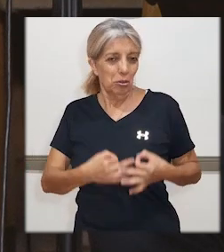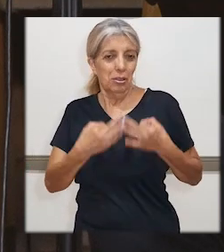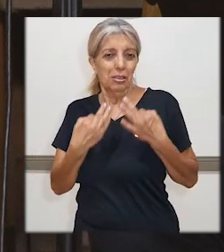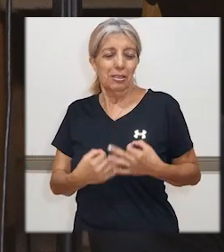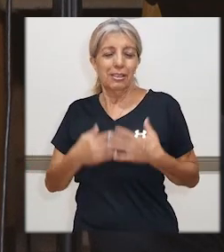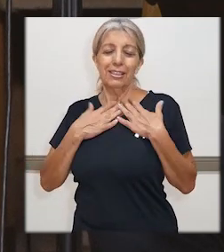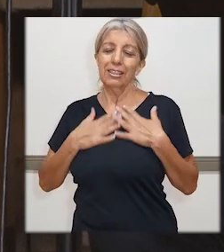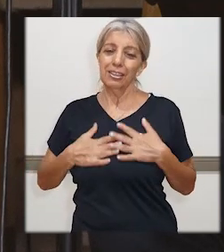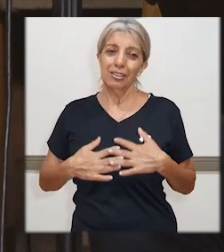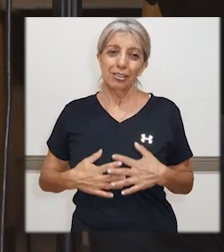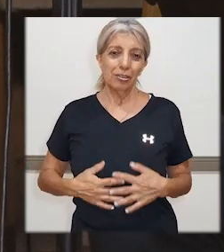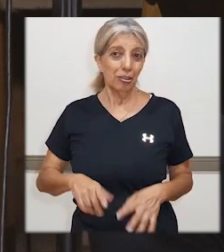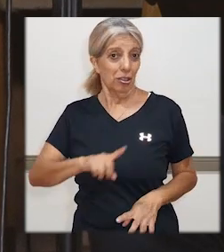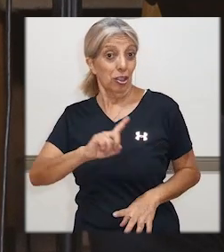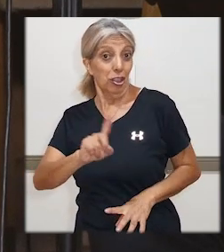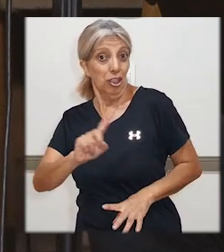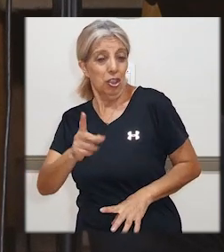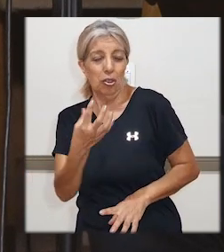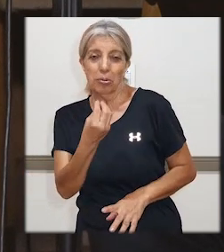seguro.